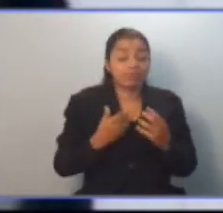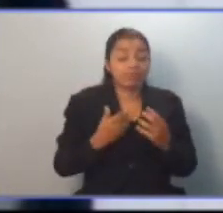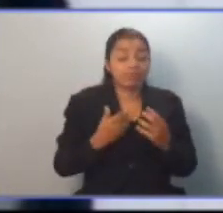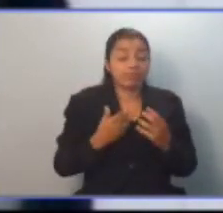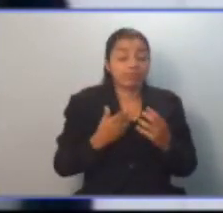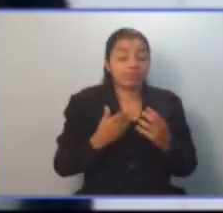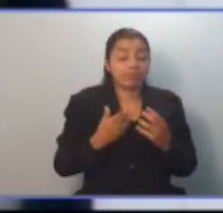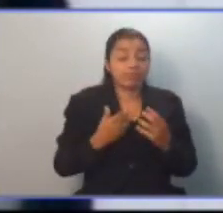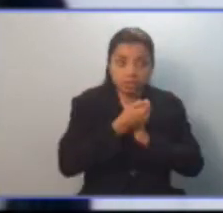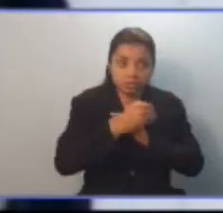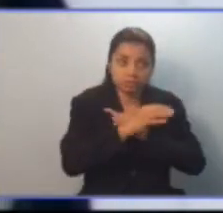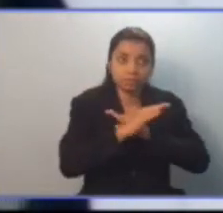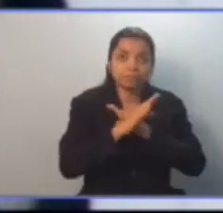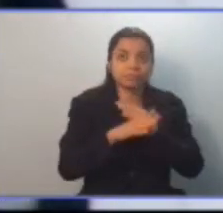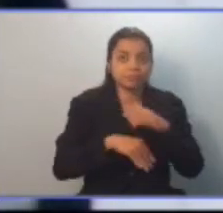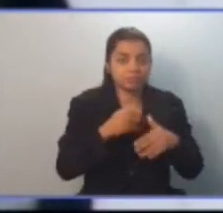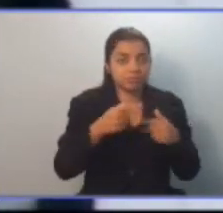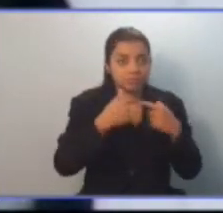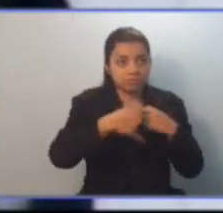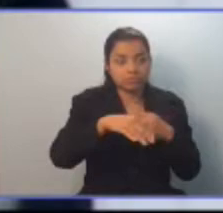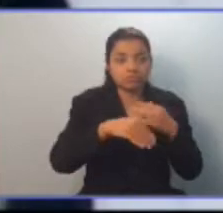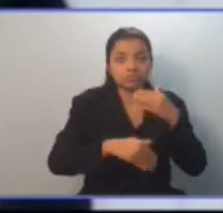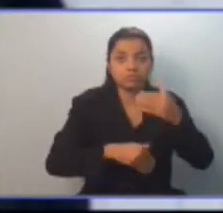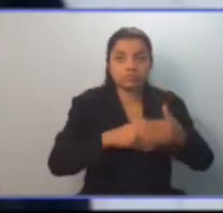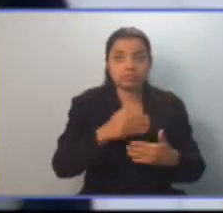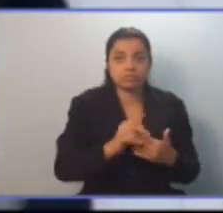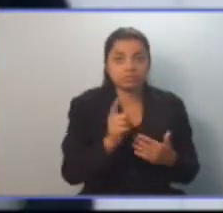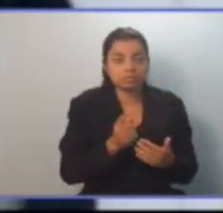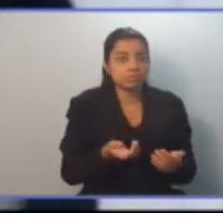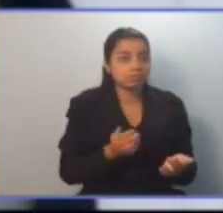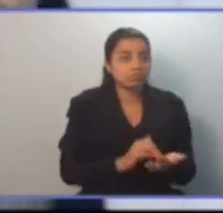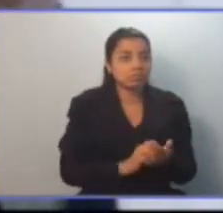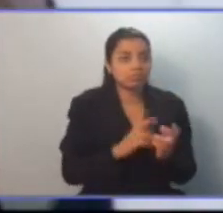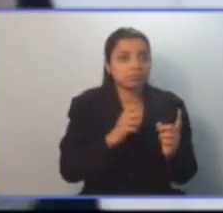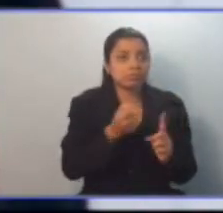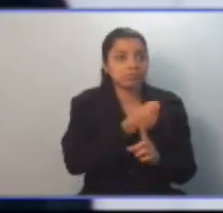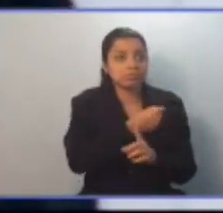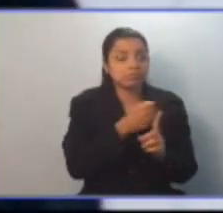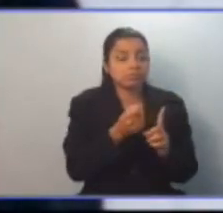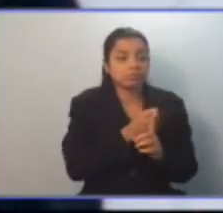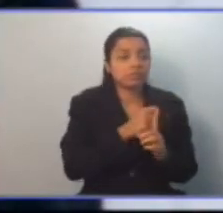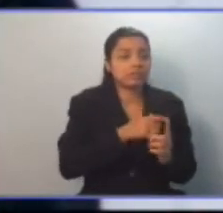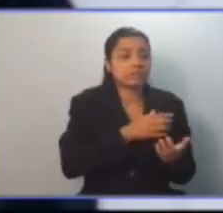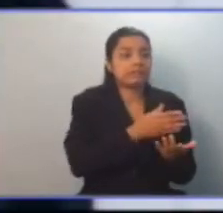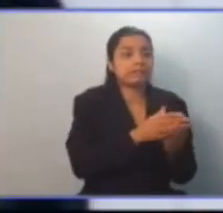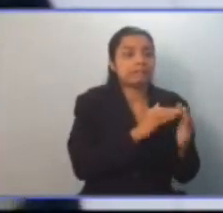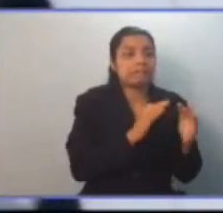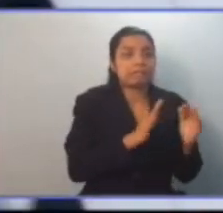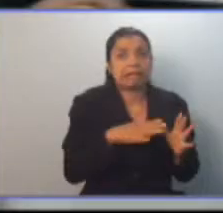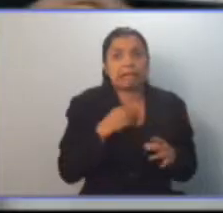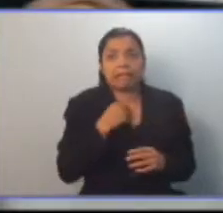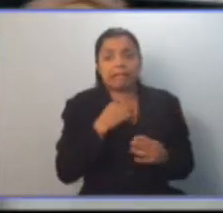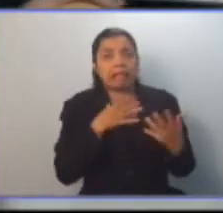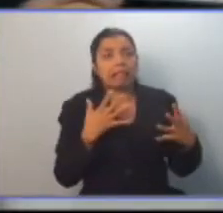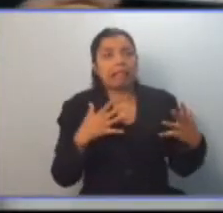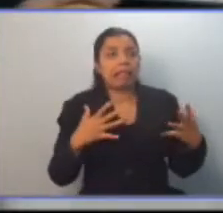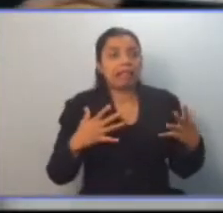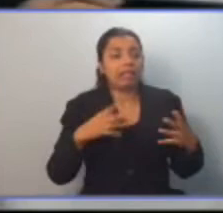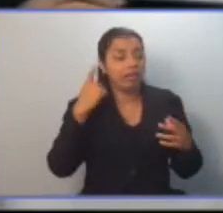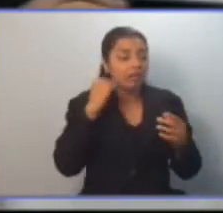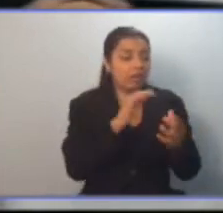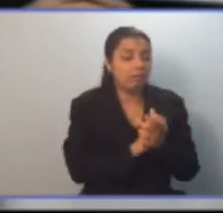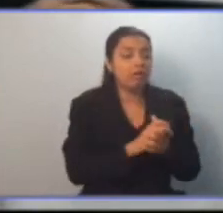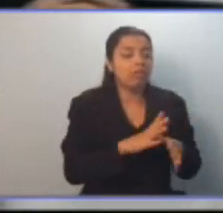que ellas puedan seguir adelante con el proceso. Ya no se repetiría el ciclo de la violencia, que si regresan a la casa, las convence nuevamente el